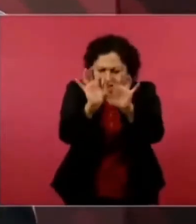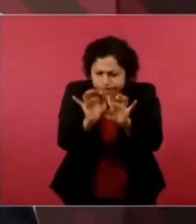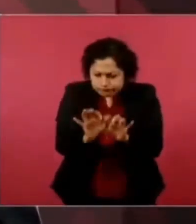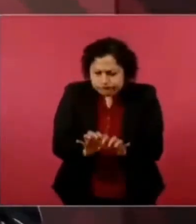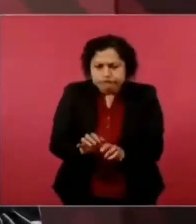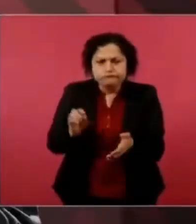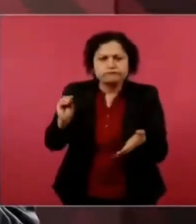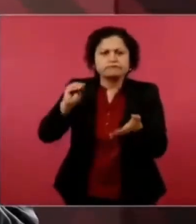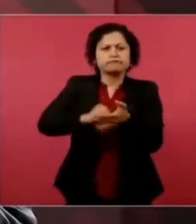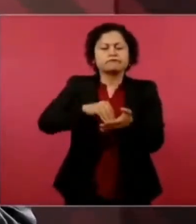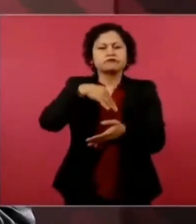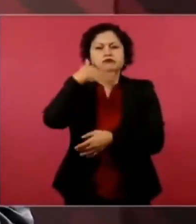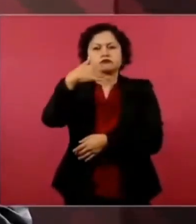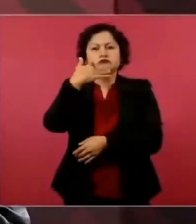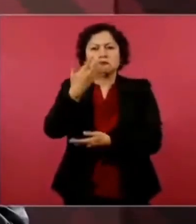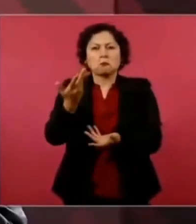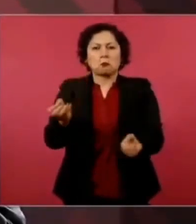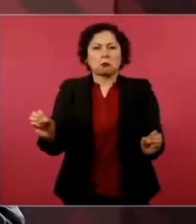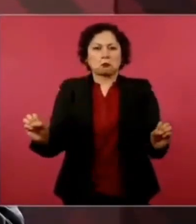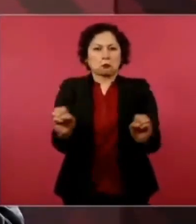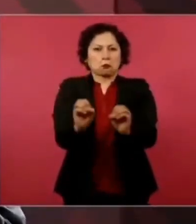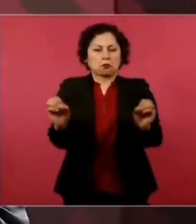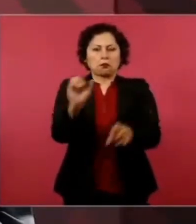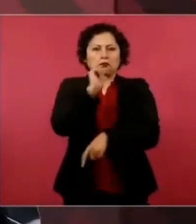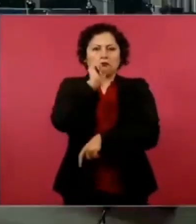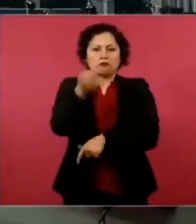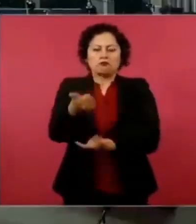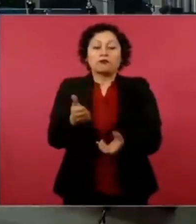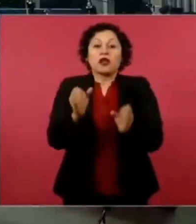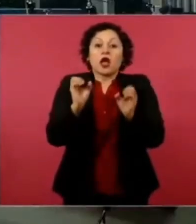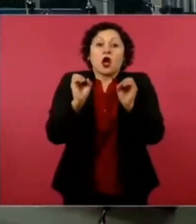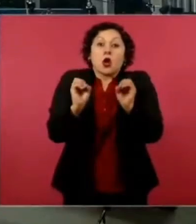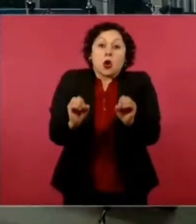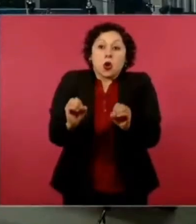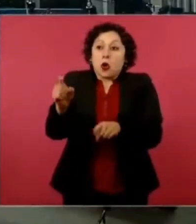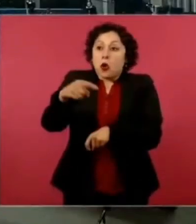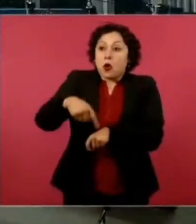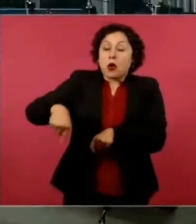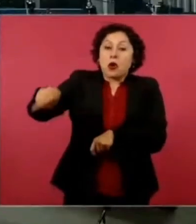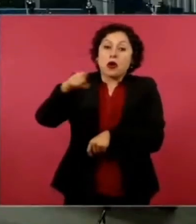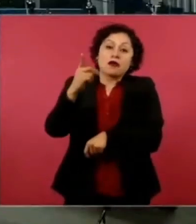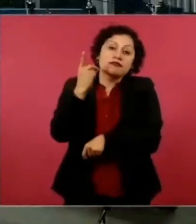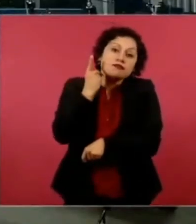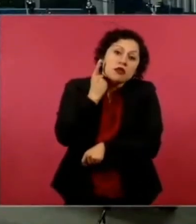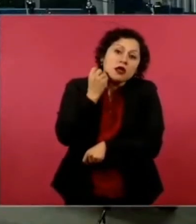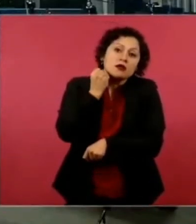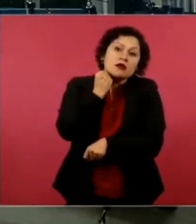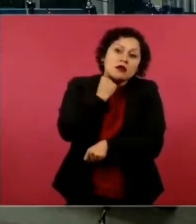Ni se hablaba en el Parlamento, en el Congreso,